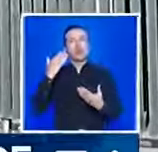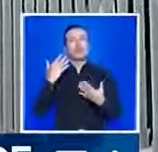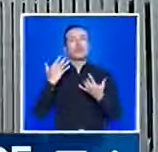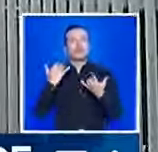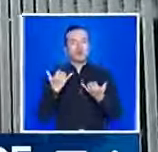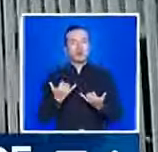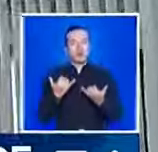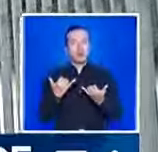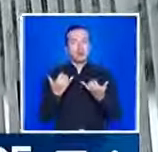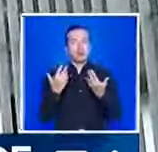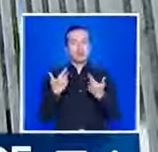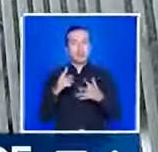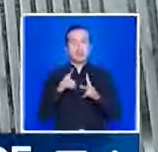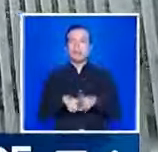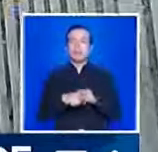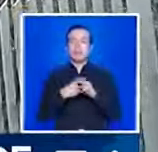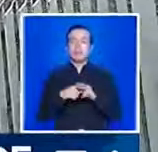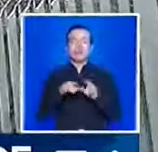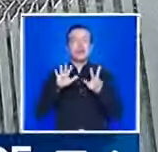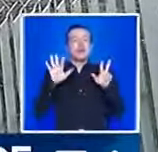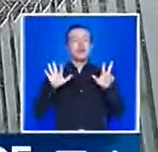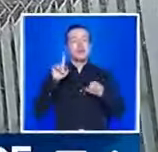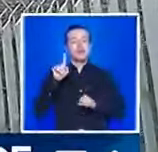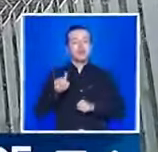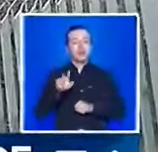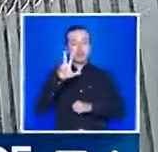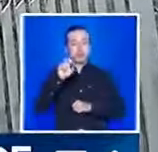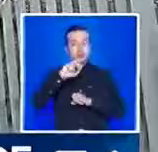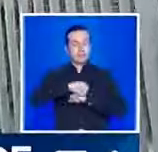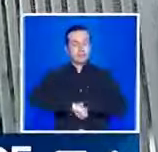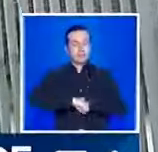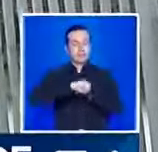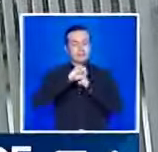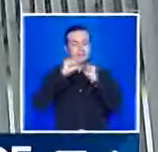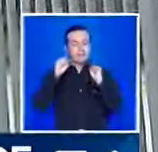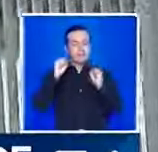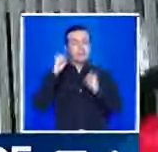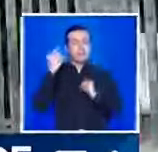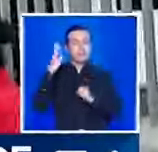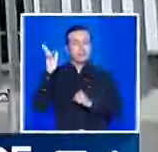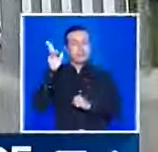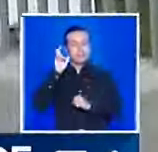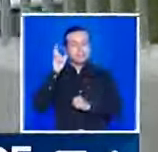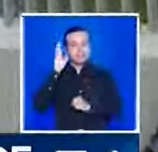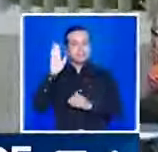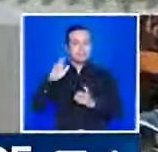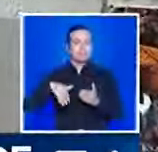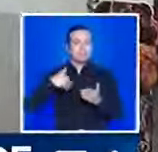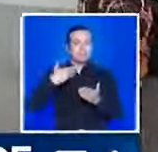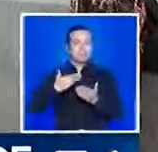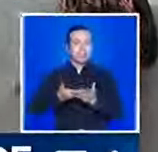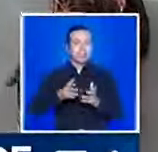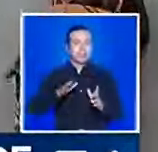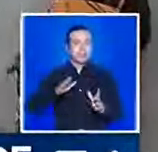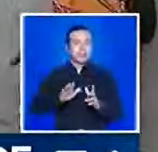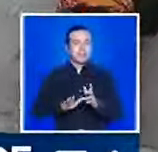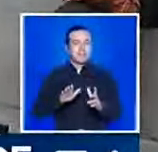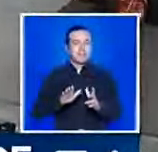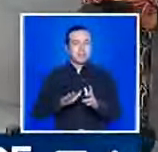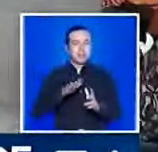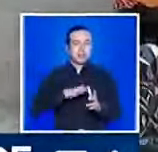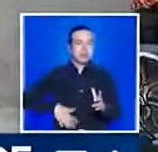el día de hoy y que iniciaría a las 8:30 de la mañana. Ya se escucha que van llegando pitos por alrededor de la